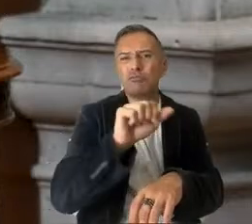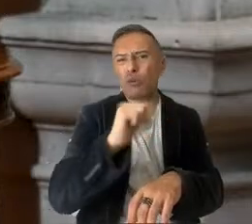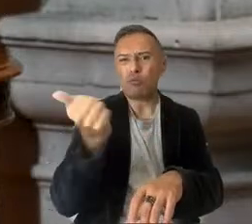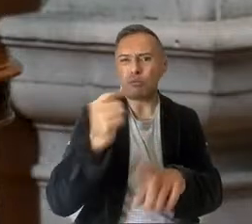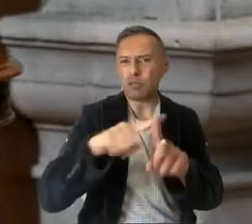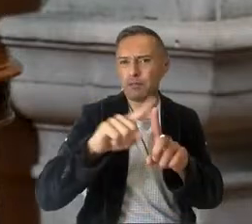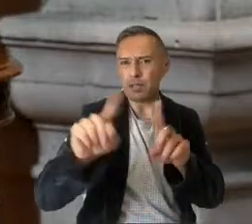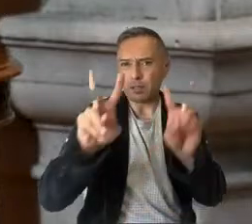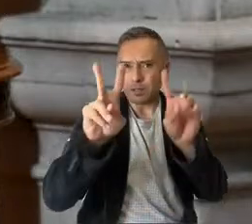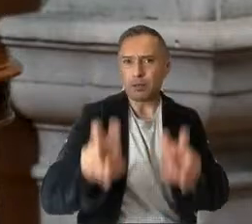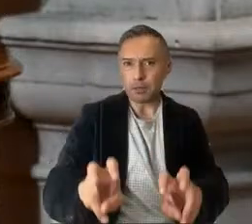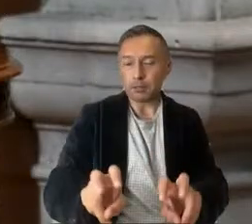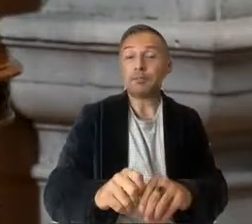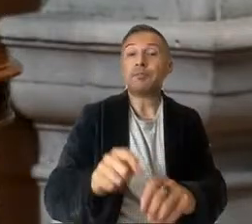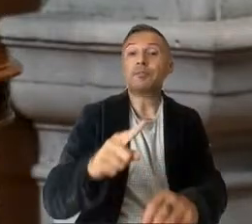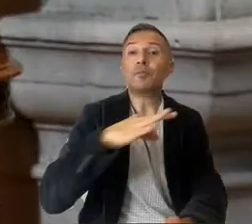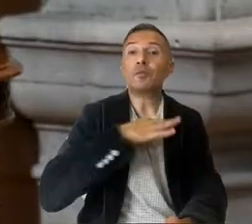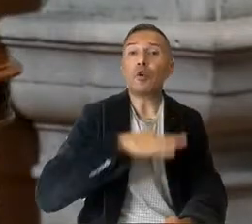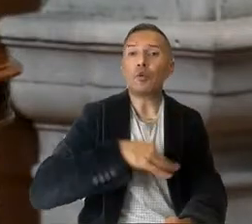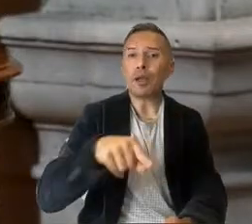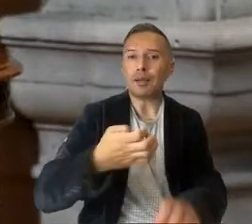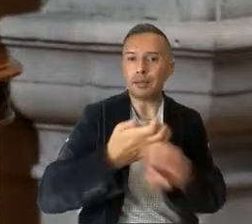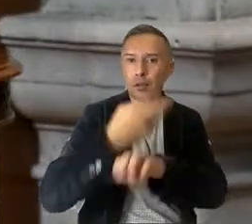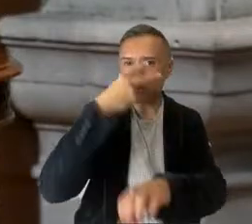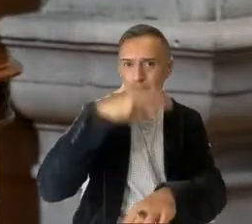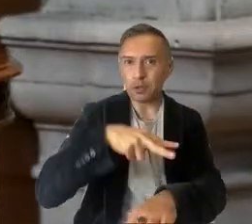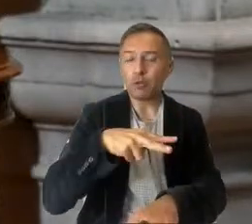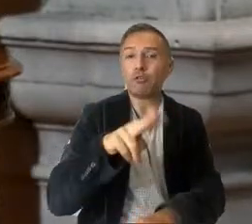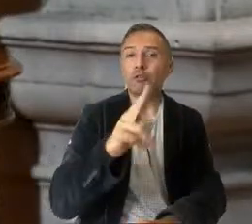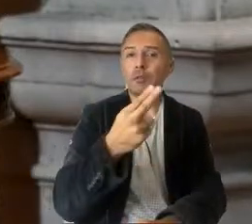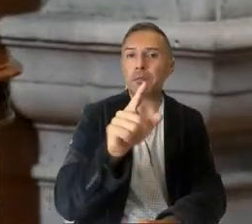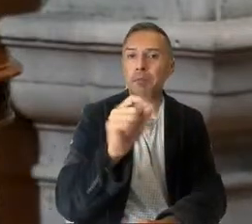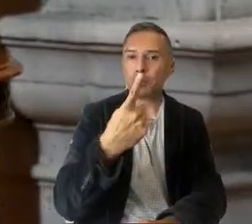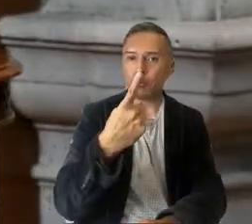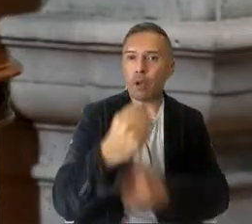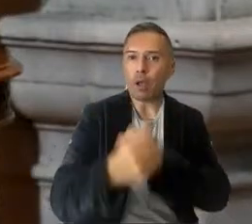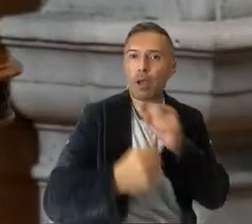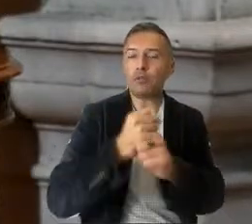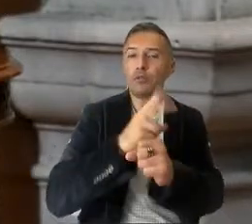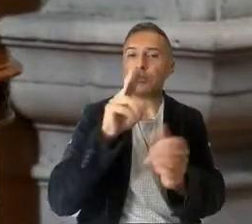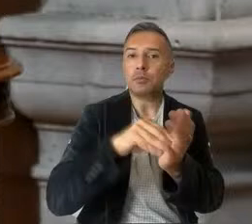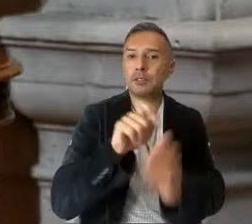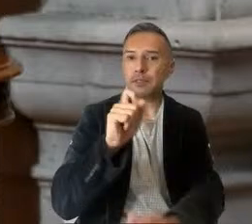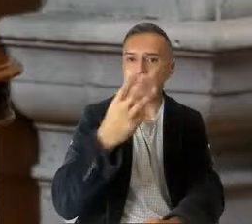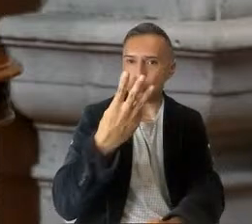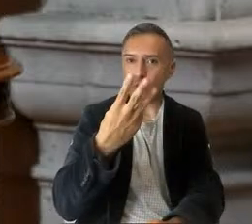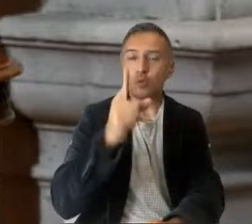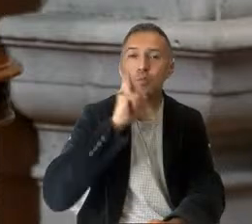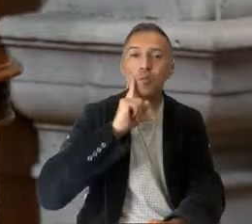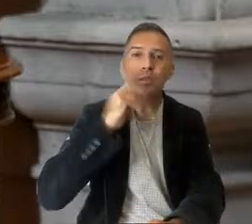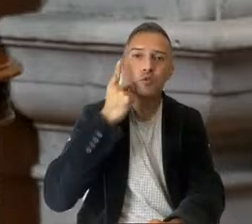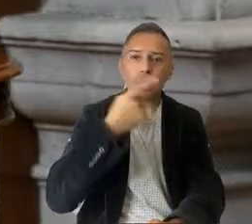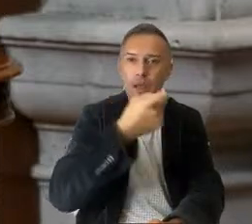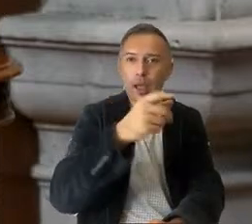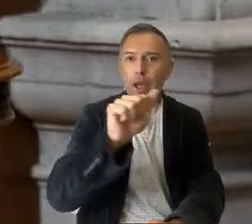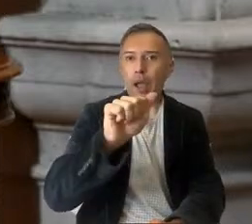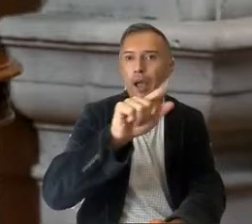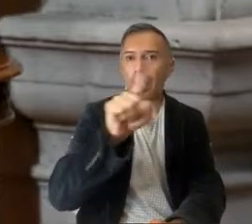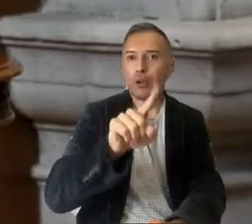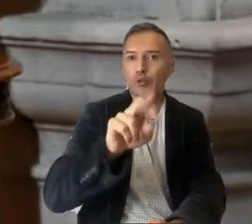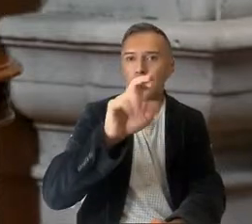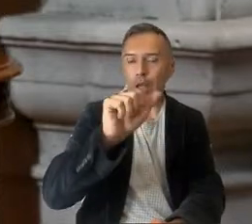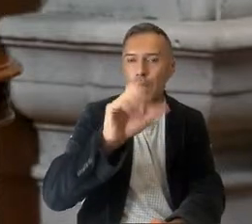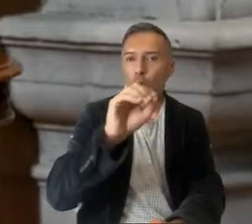ordenamientos. Toluca de Lerdo, México, a 21 de noviembre del 2023, diputada Azucena Cisneros